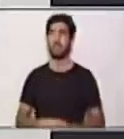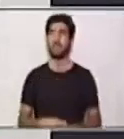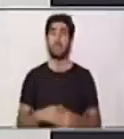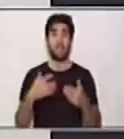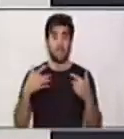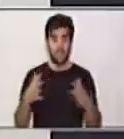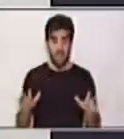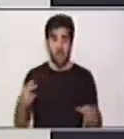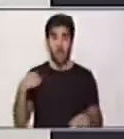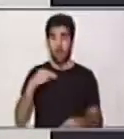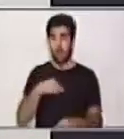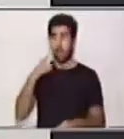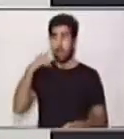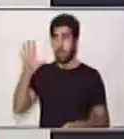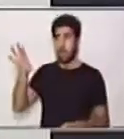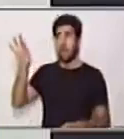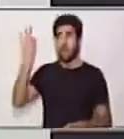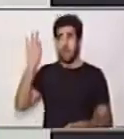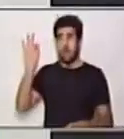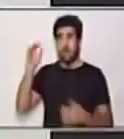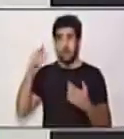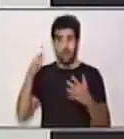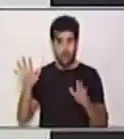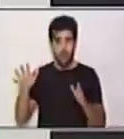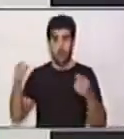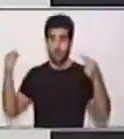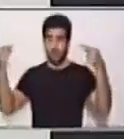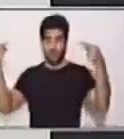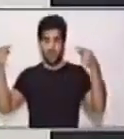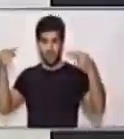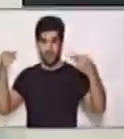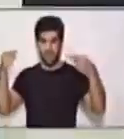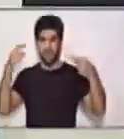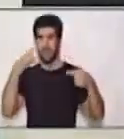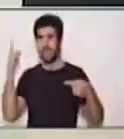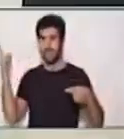Ya ubicados en este intervalo de trabajo,